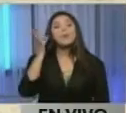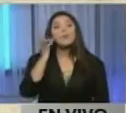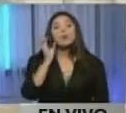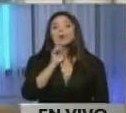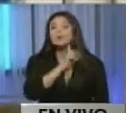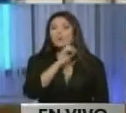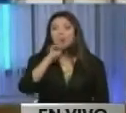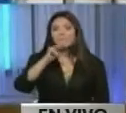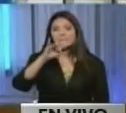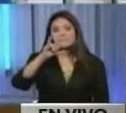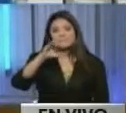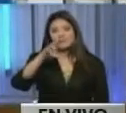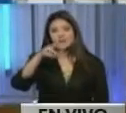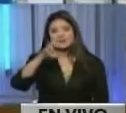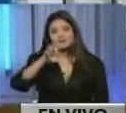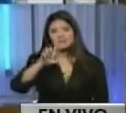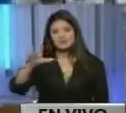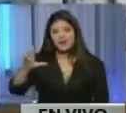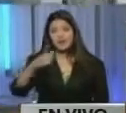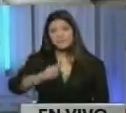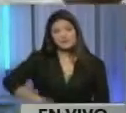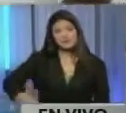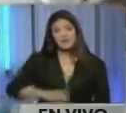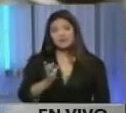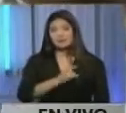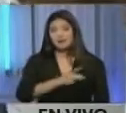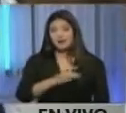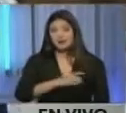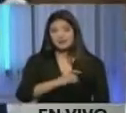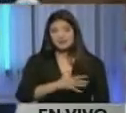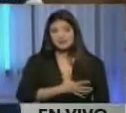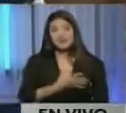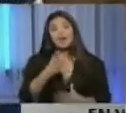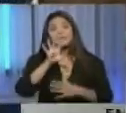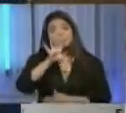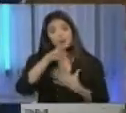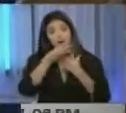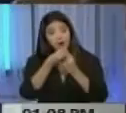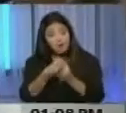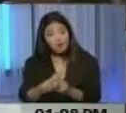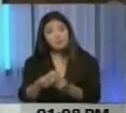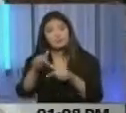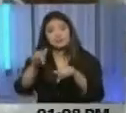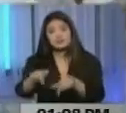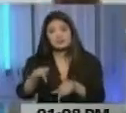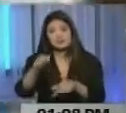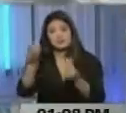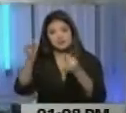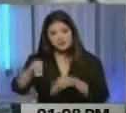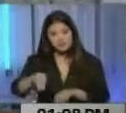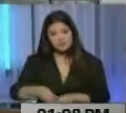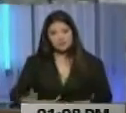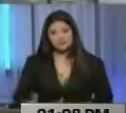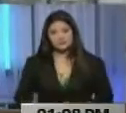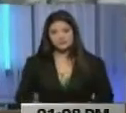Michelle Bachelet, presidenta de Chile, país acompañante de la mesa de conversación.